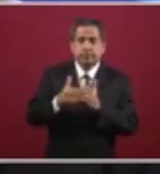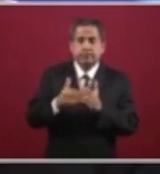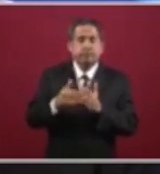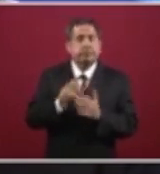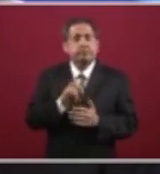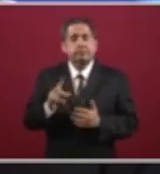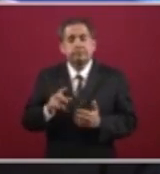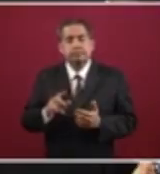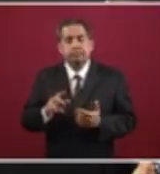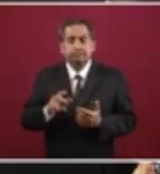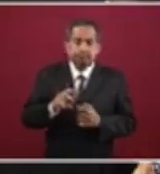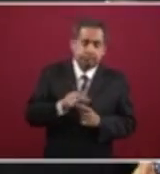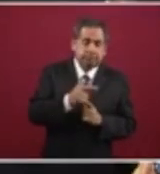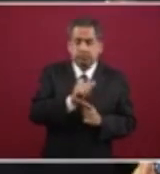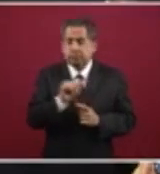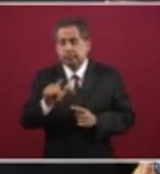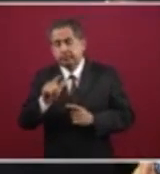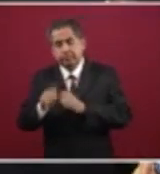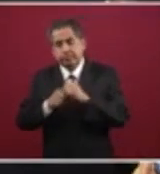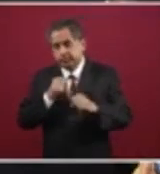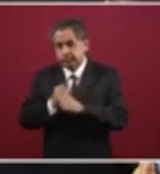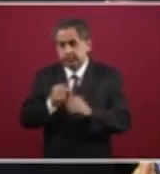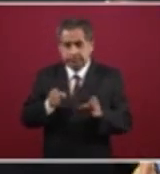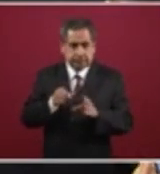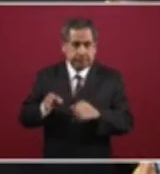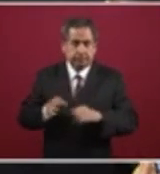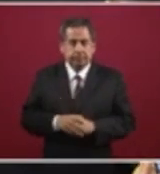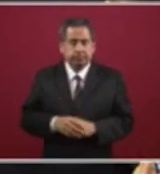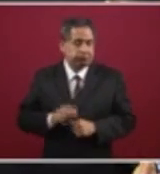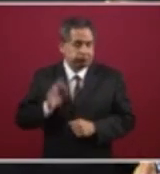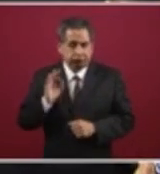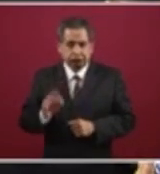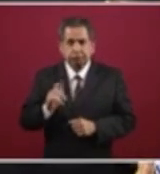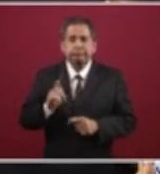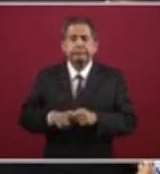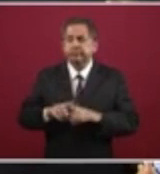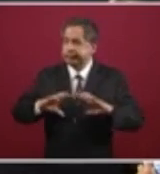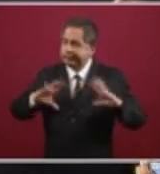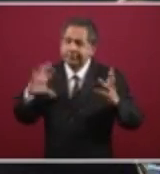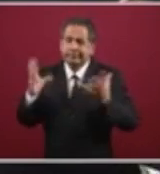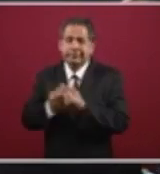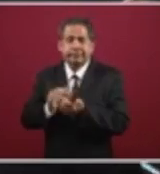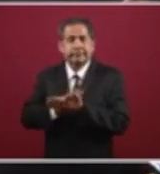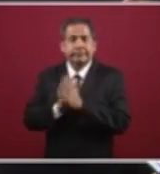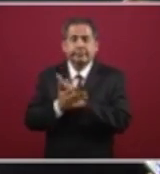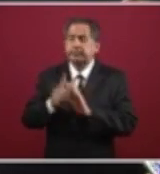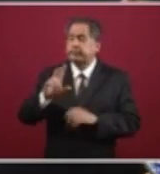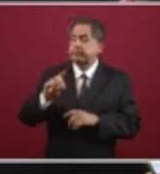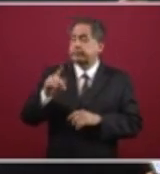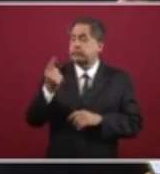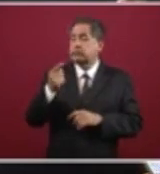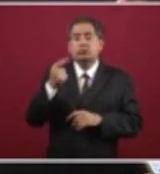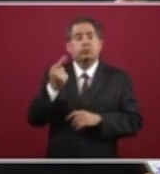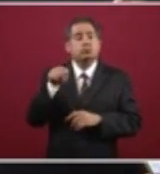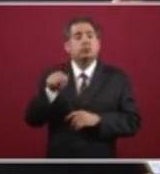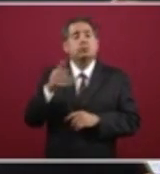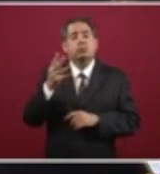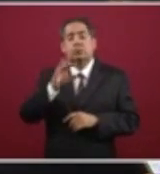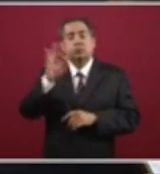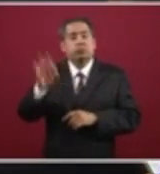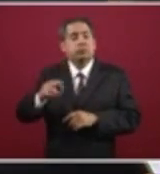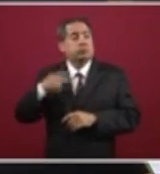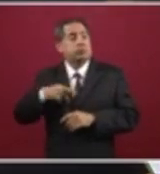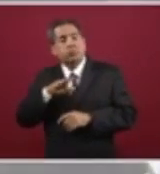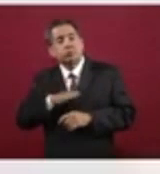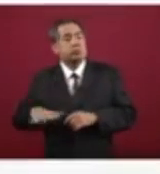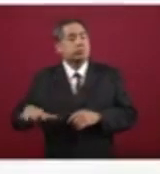de entre 12 y 17 años. Y justamente representamos el 31.4% de la